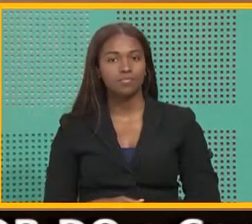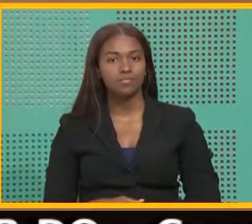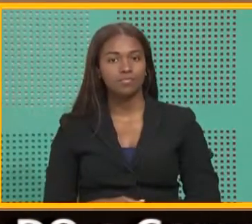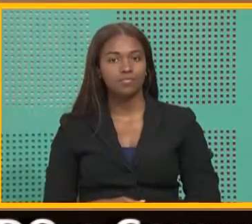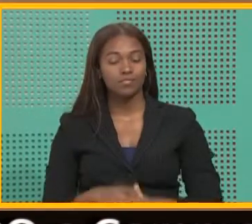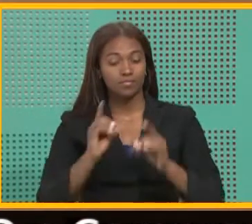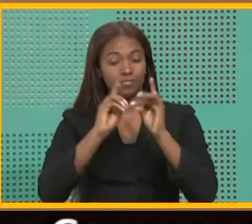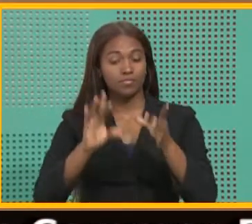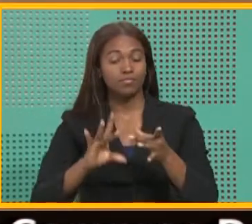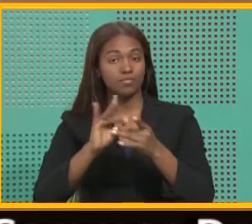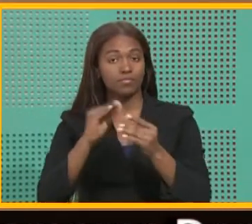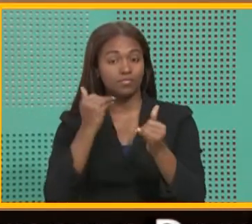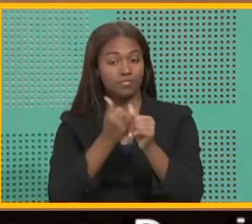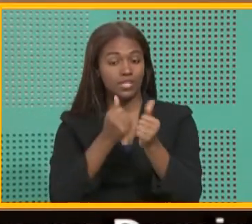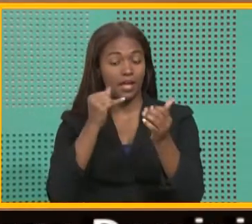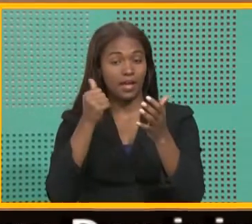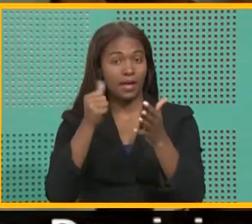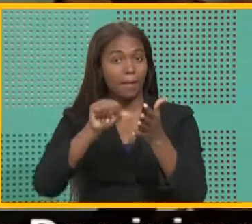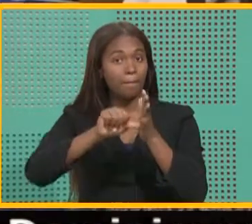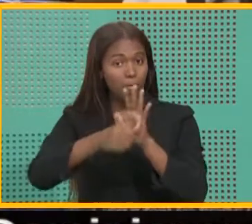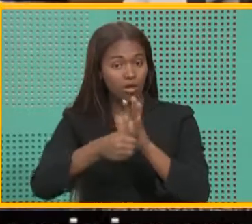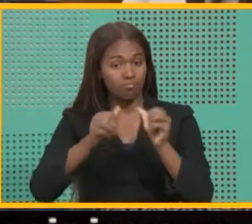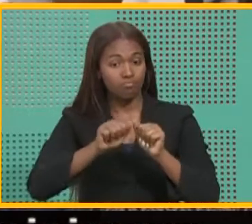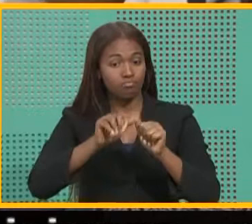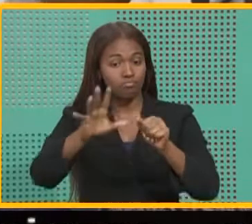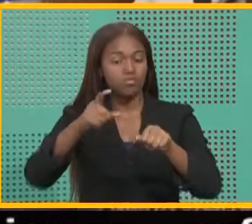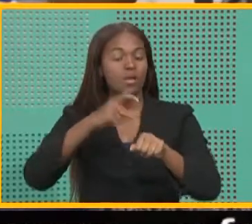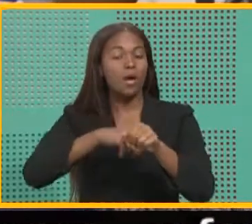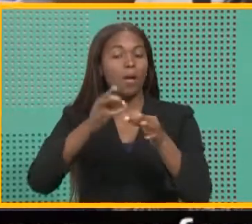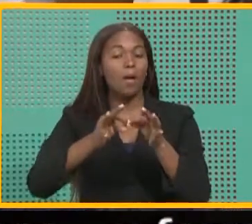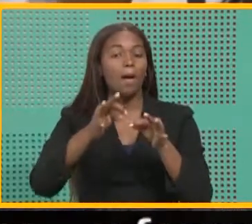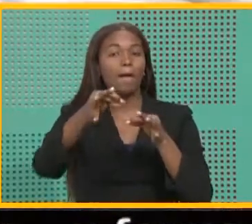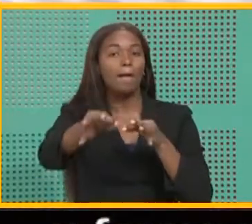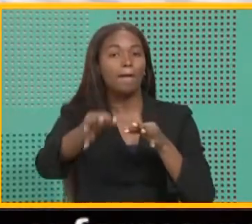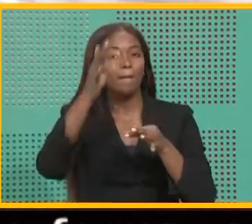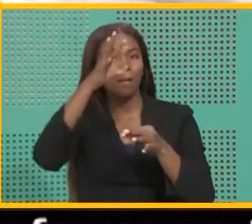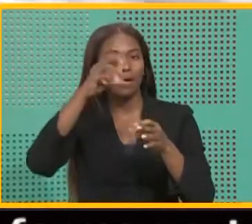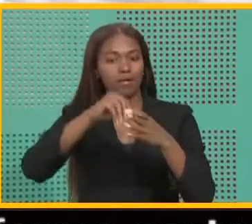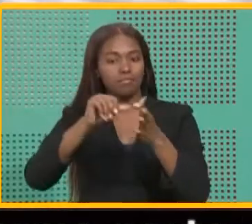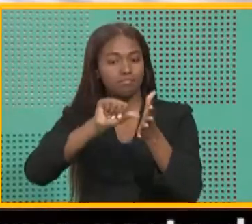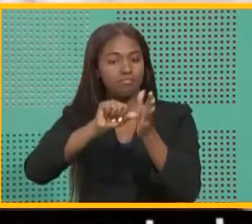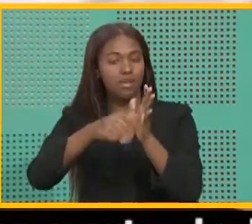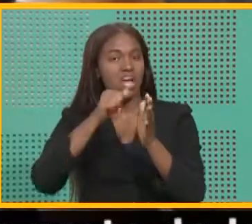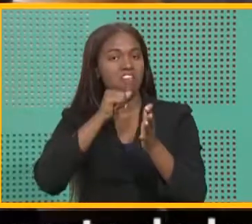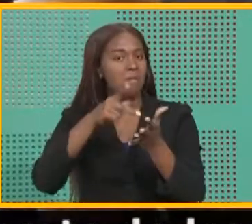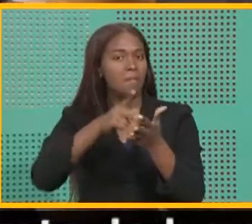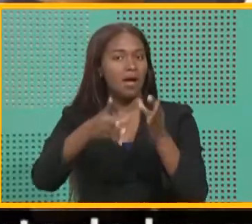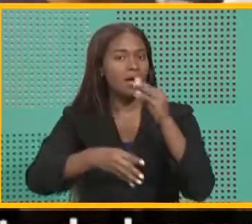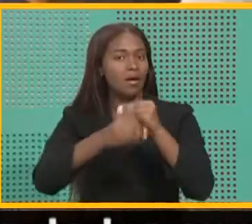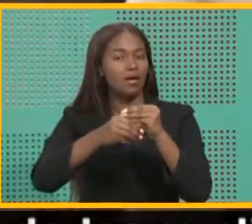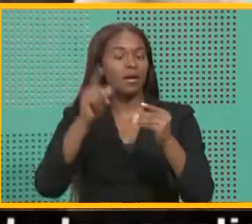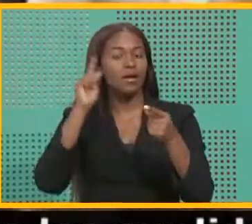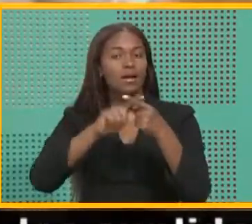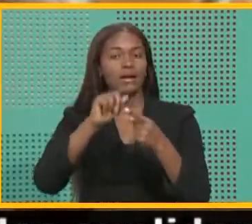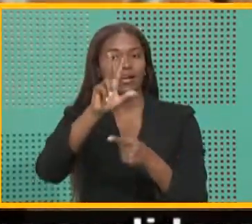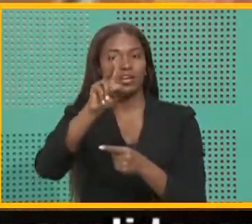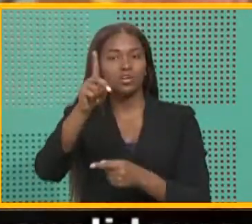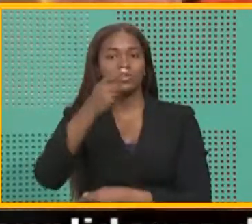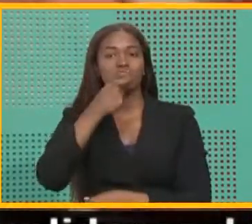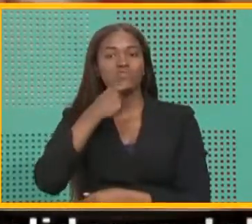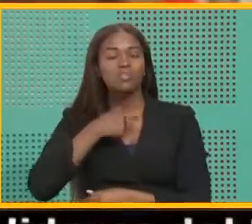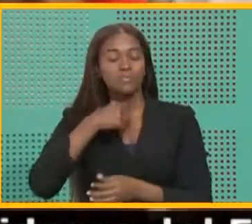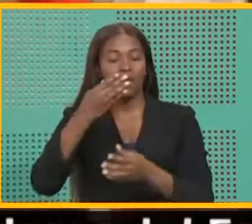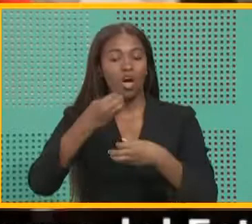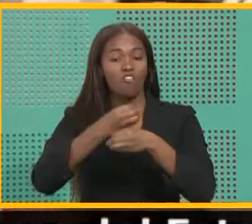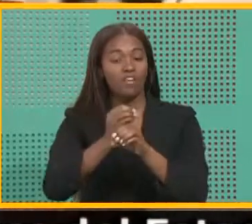La Dirección General de Impuestos Internos extendió el plazo de renovación del marbete sin recargo hasta el próximo 31 de diciembre en